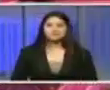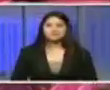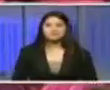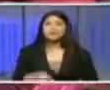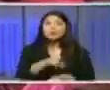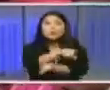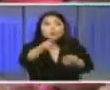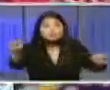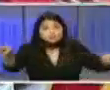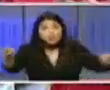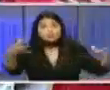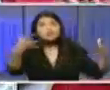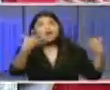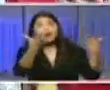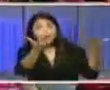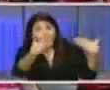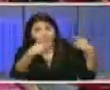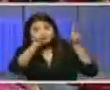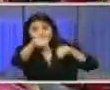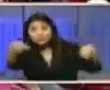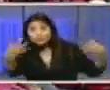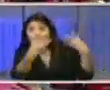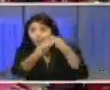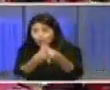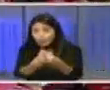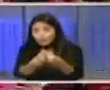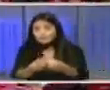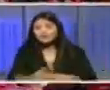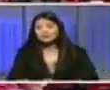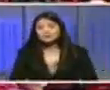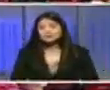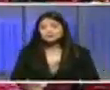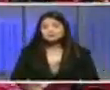Ustedes me van a acompañar en esta lucha.